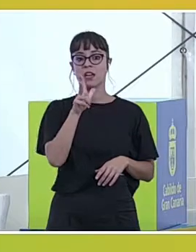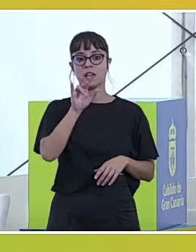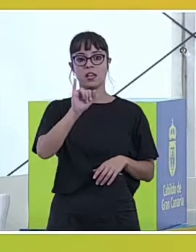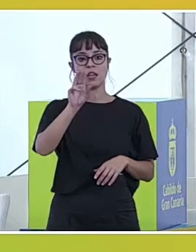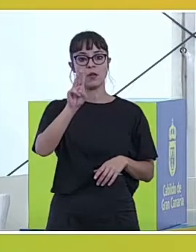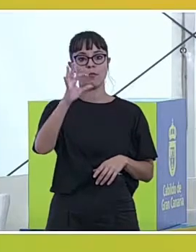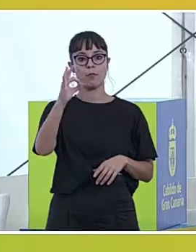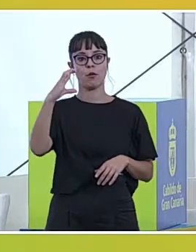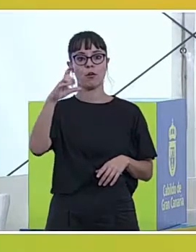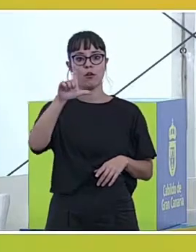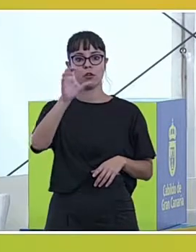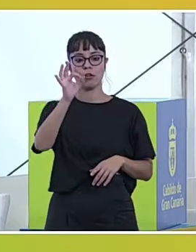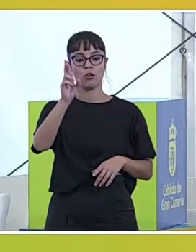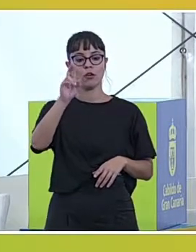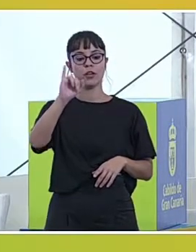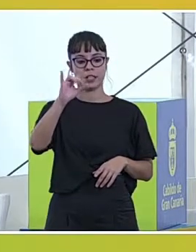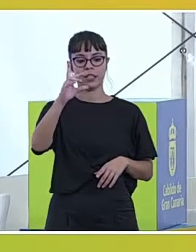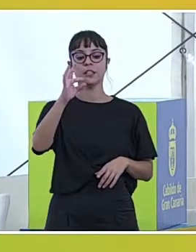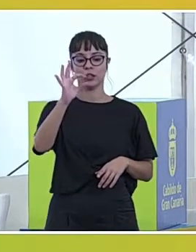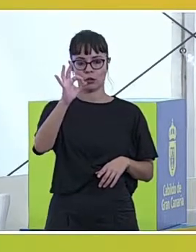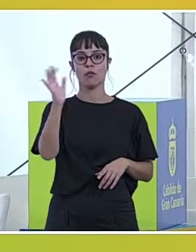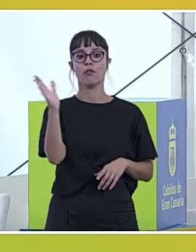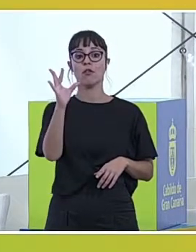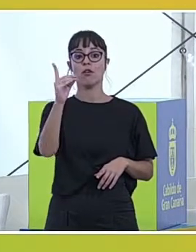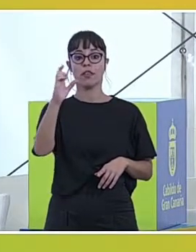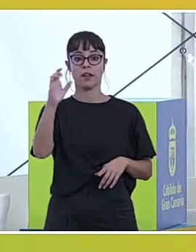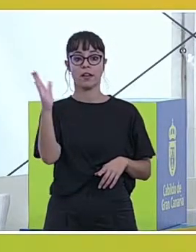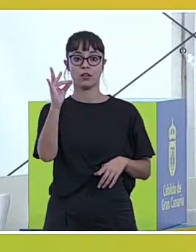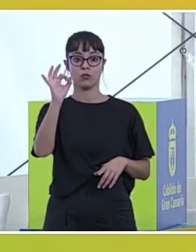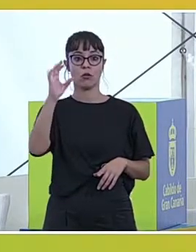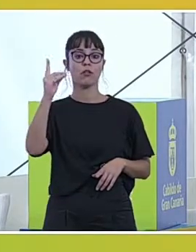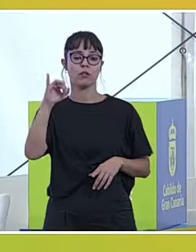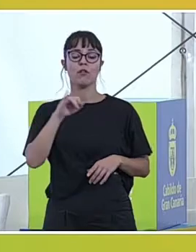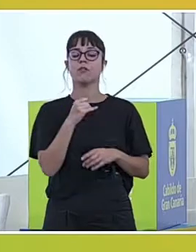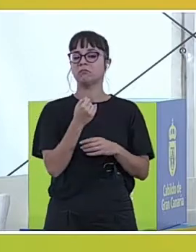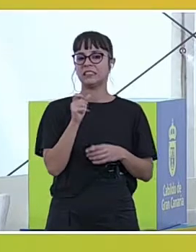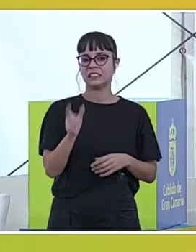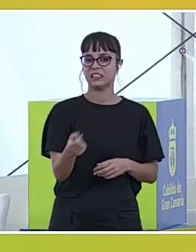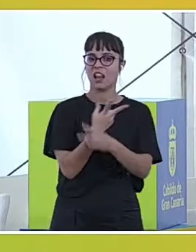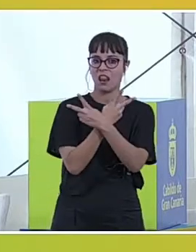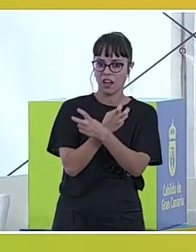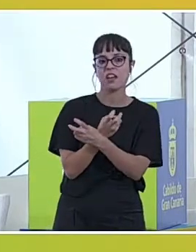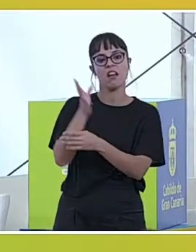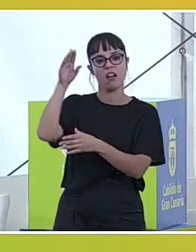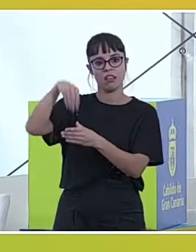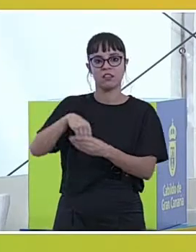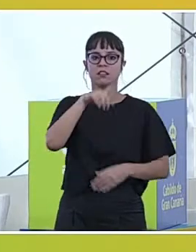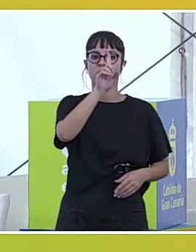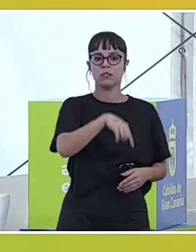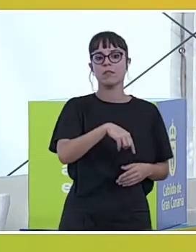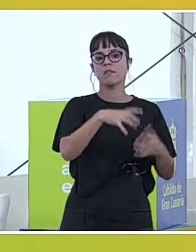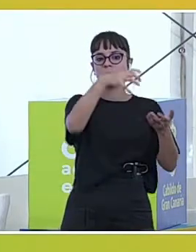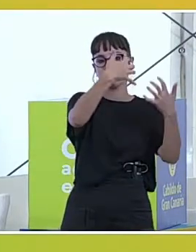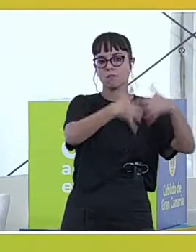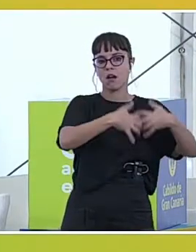el agente activo de la lejía y usado como desinfectante en muchas plantas desaladoras y por supuesto aquí en las Islas Canarias en